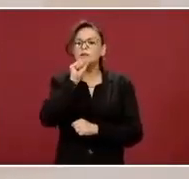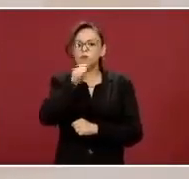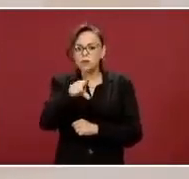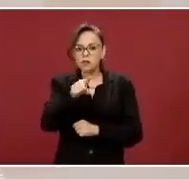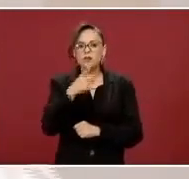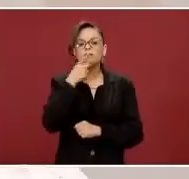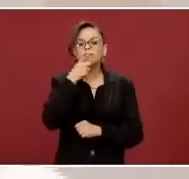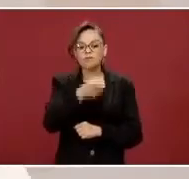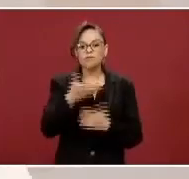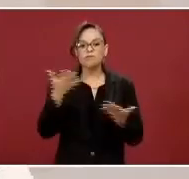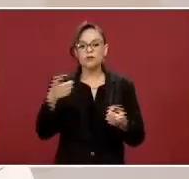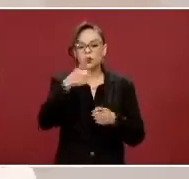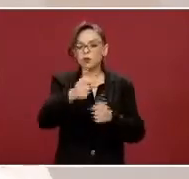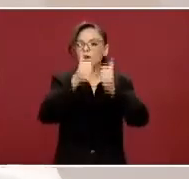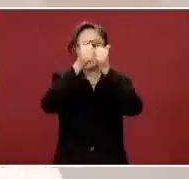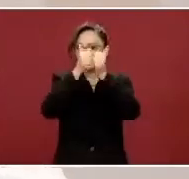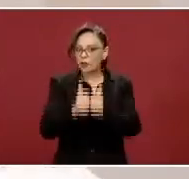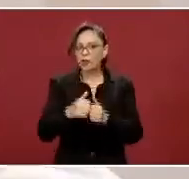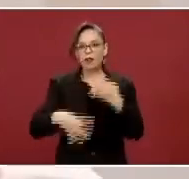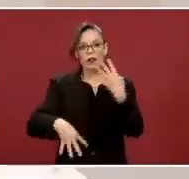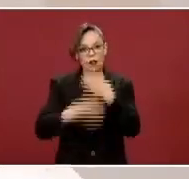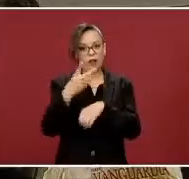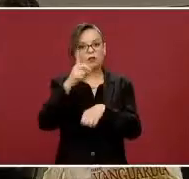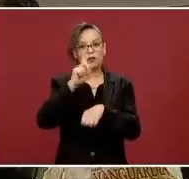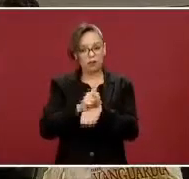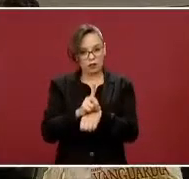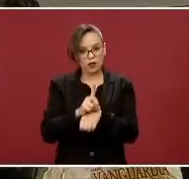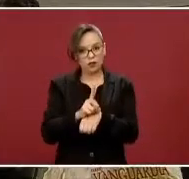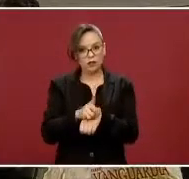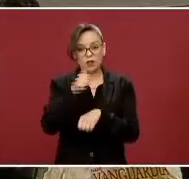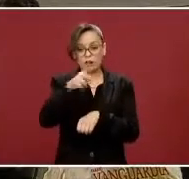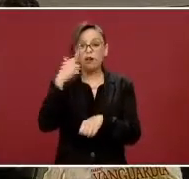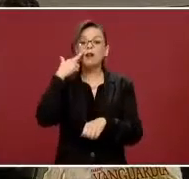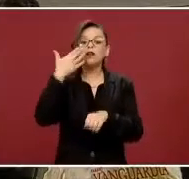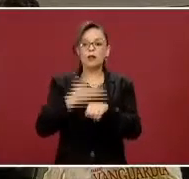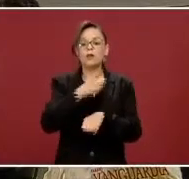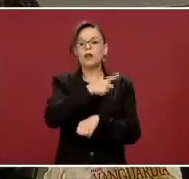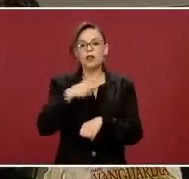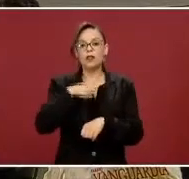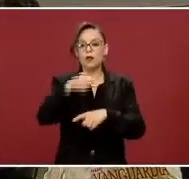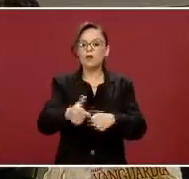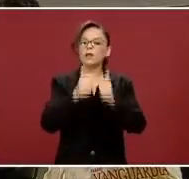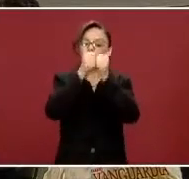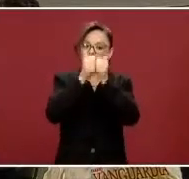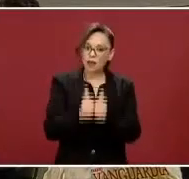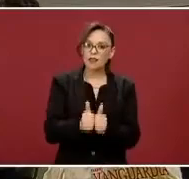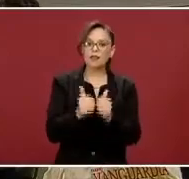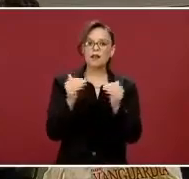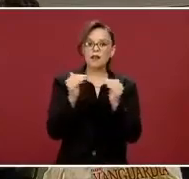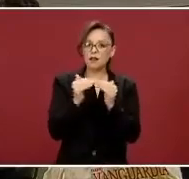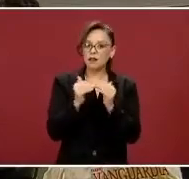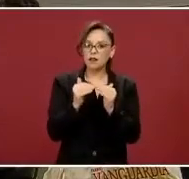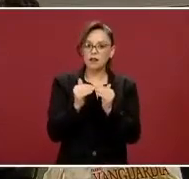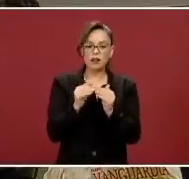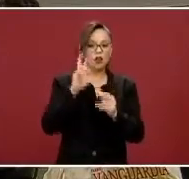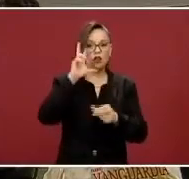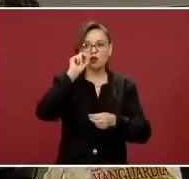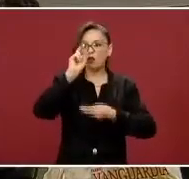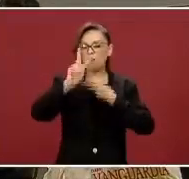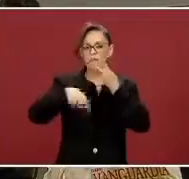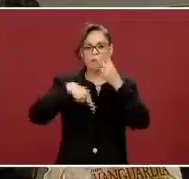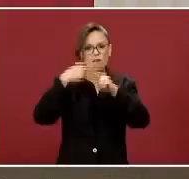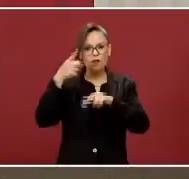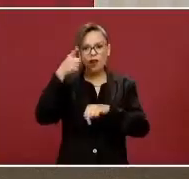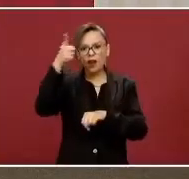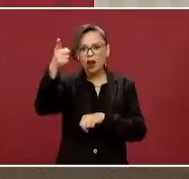quédate tus 14 días, ser responsable, rompe el ciclo de cadena y quiere decir, no vayas al médico, no salgas a hacerte